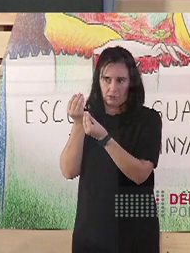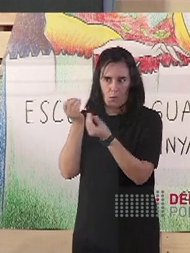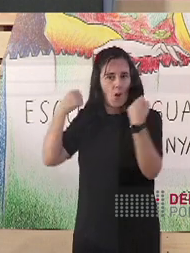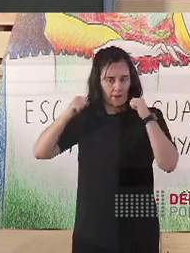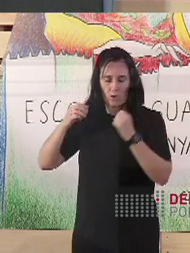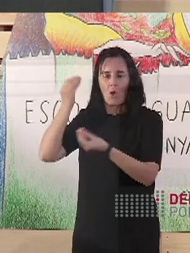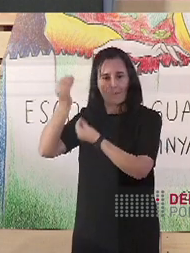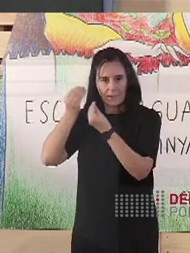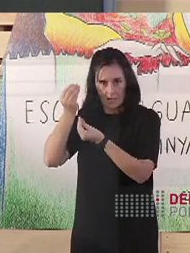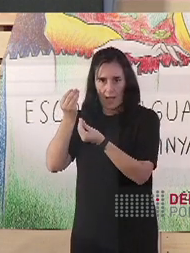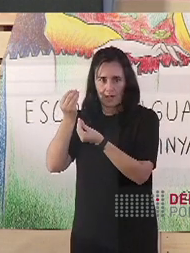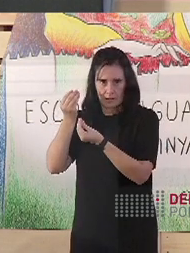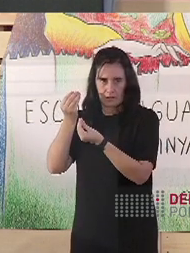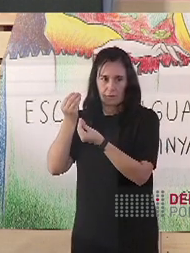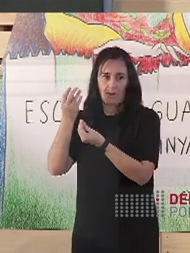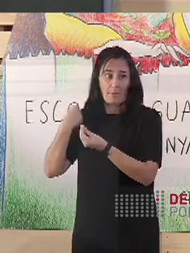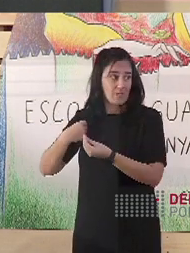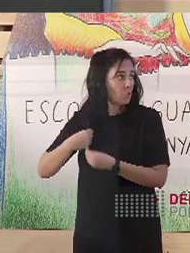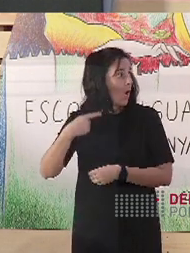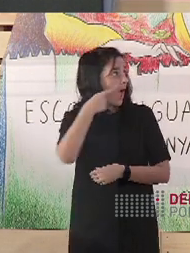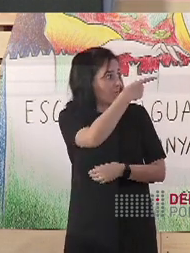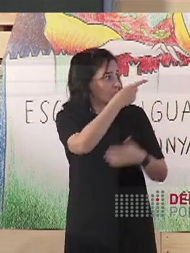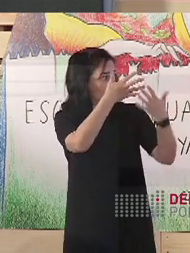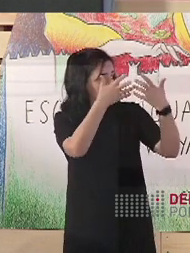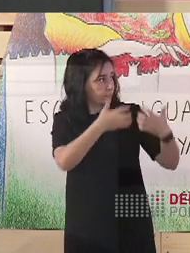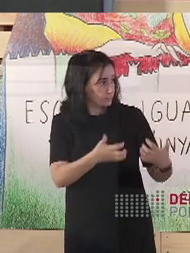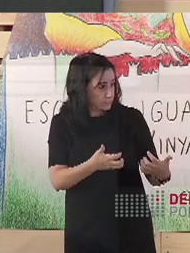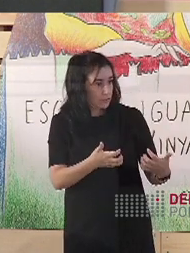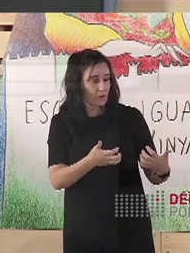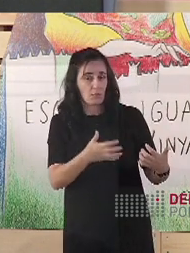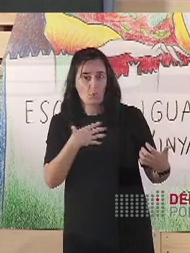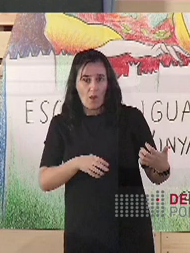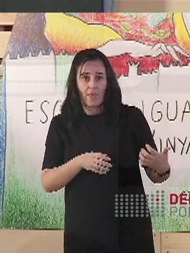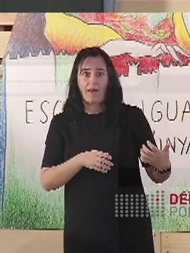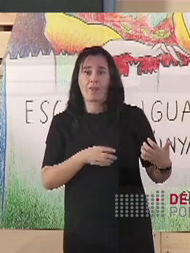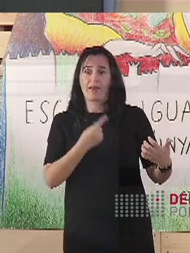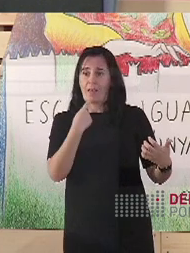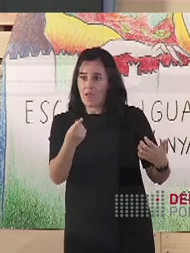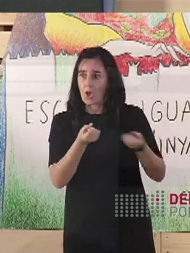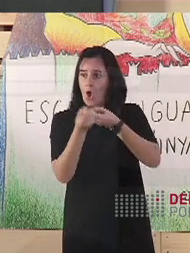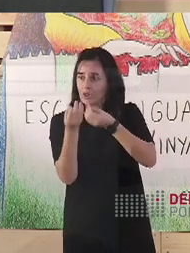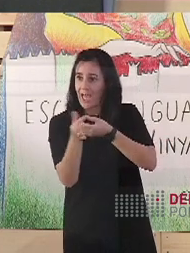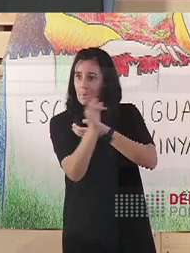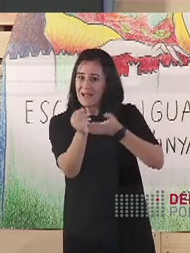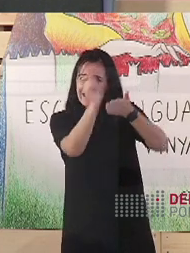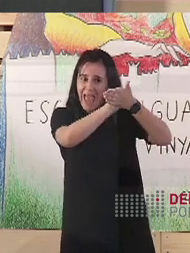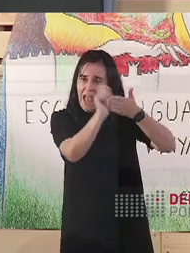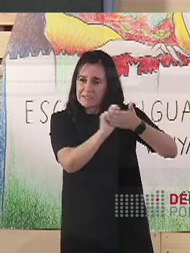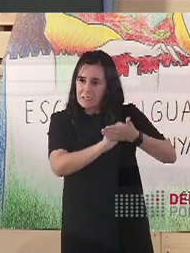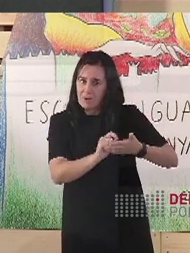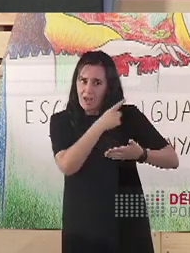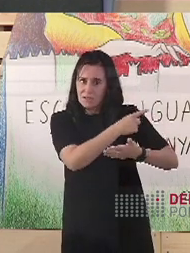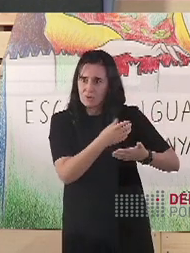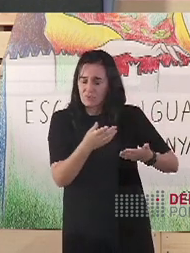no solo a hacer esto que él va a relatar, sino a escribirlo y a contarlo, ¿vale? Solo pensar a ver